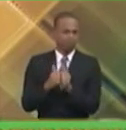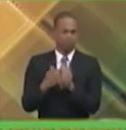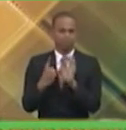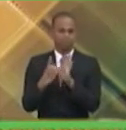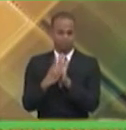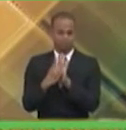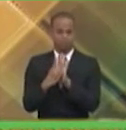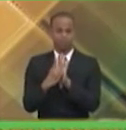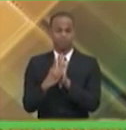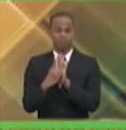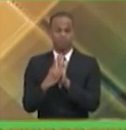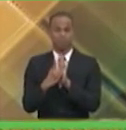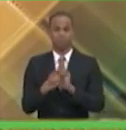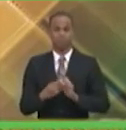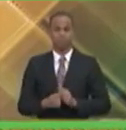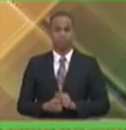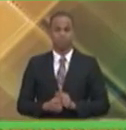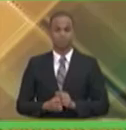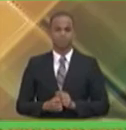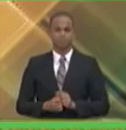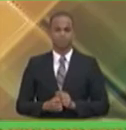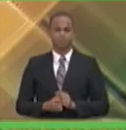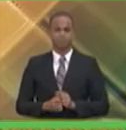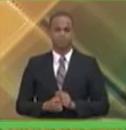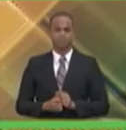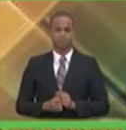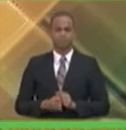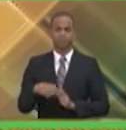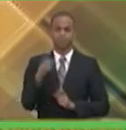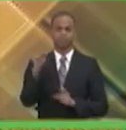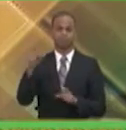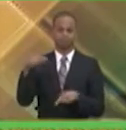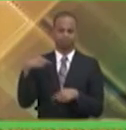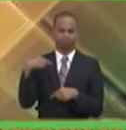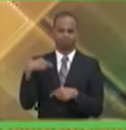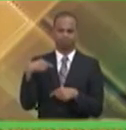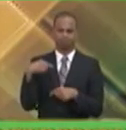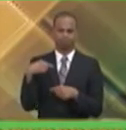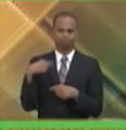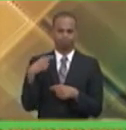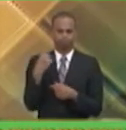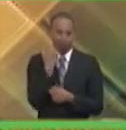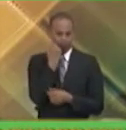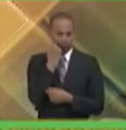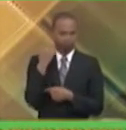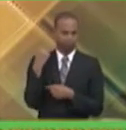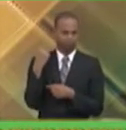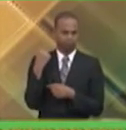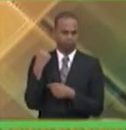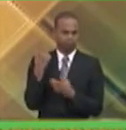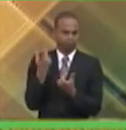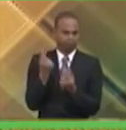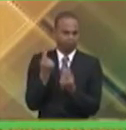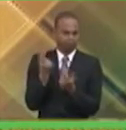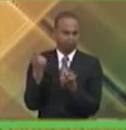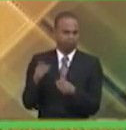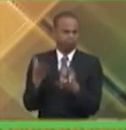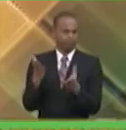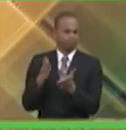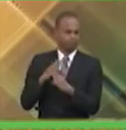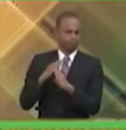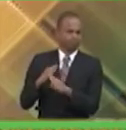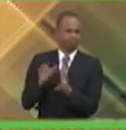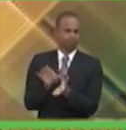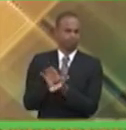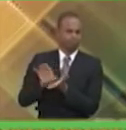de discapacidad que hasta hace poco tiempo estaban excluidos